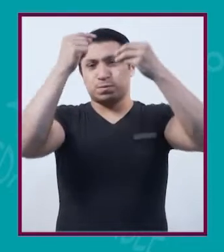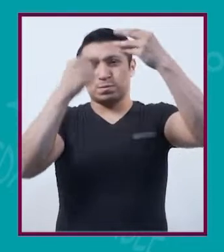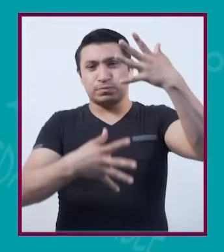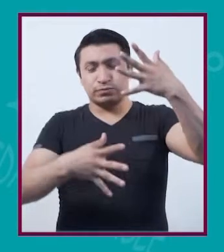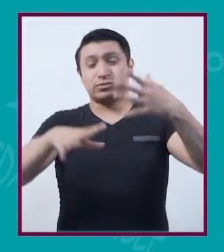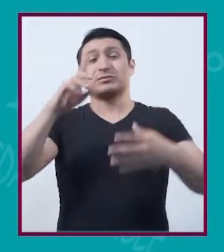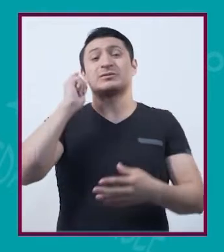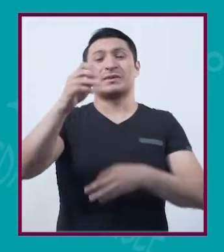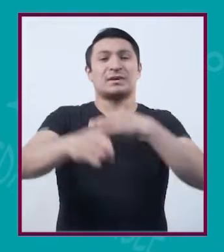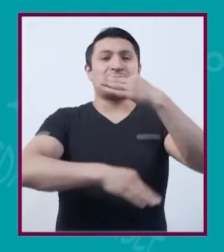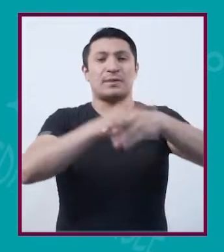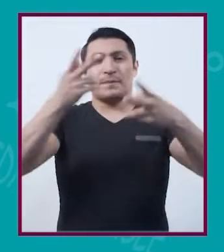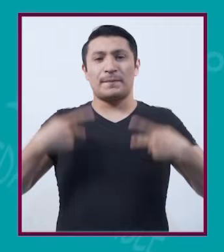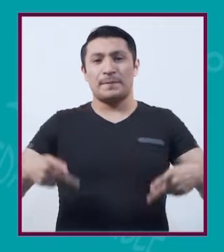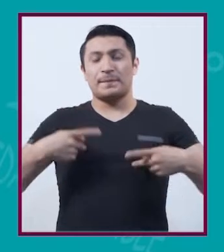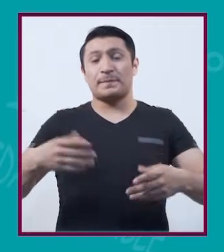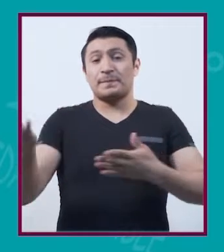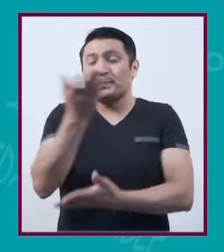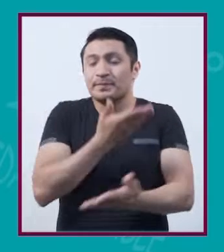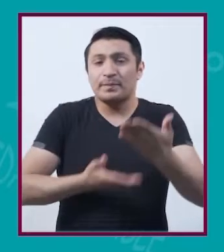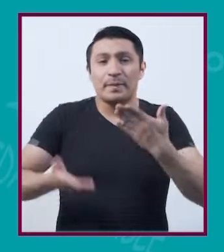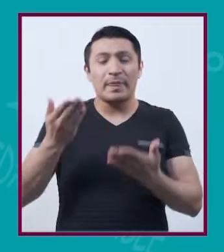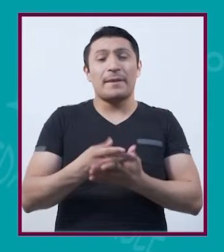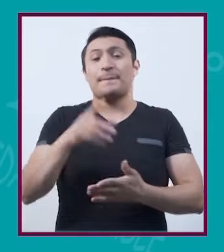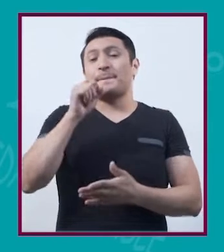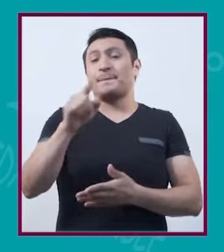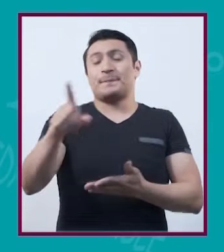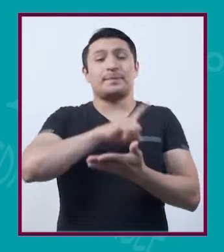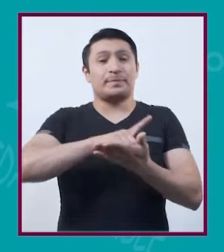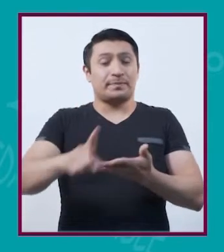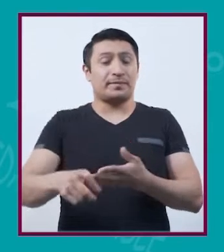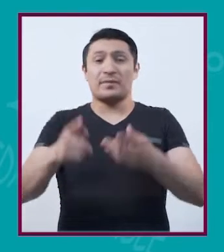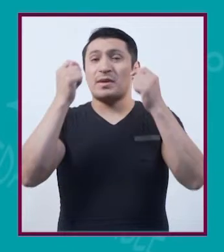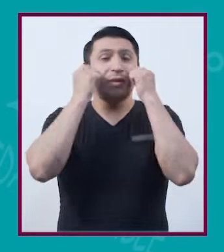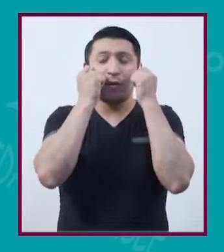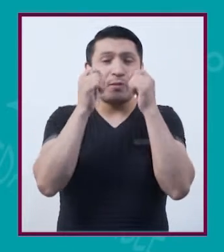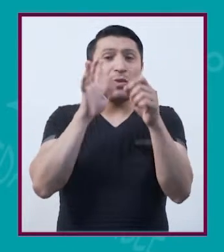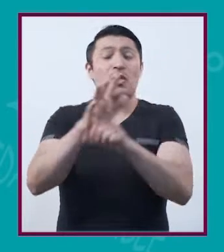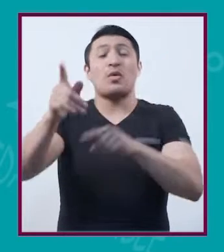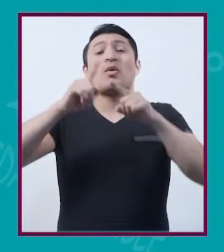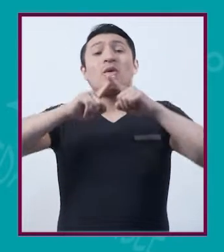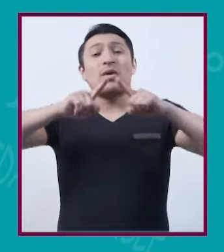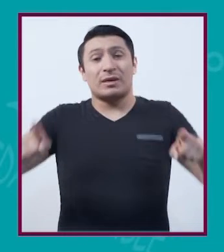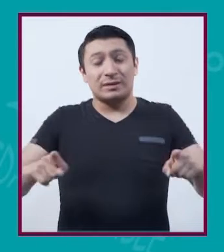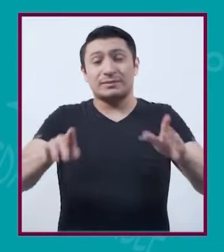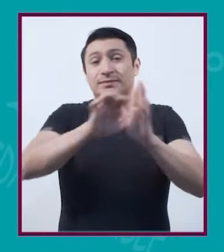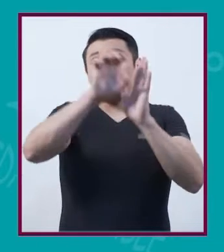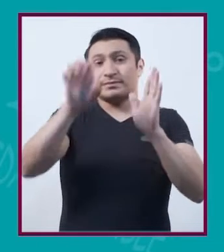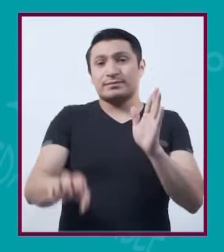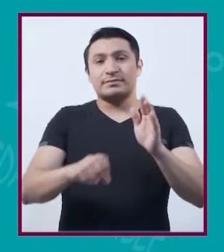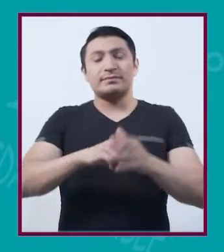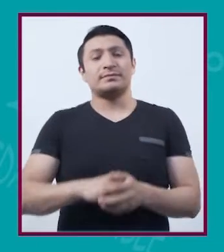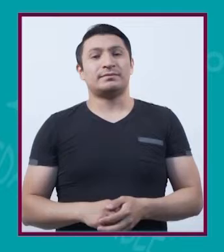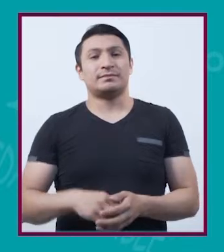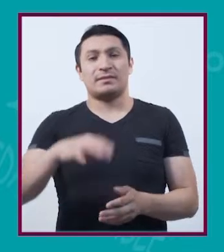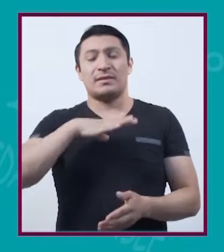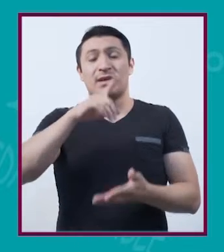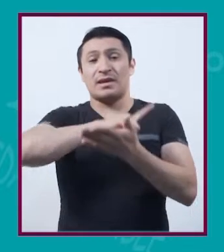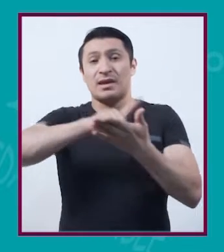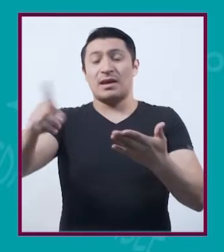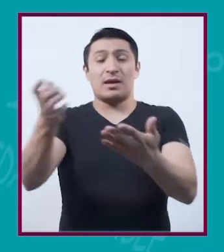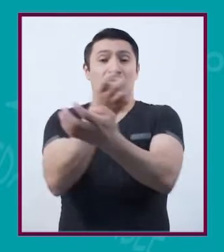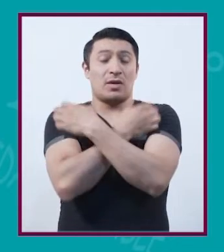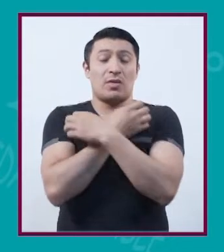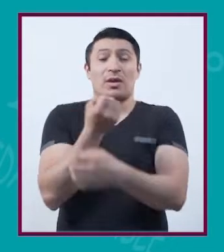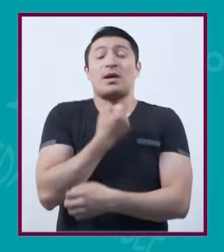este país tan diverso es que todas y todos compartimos los mismos derechos, sin importar las